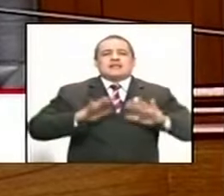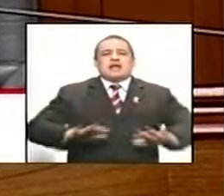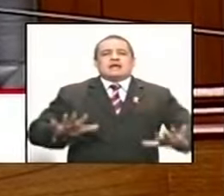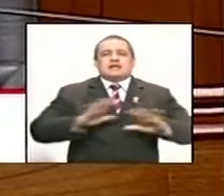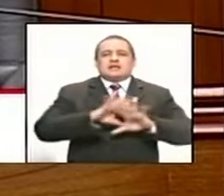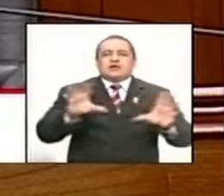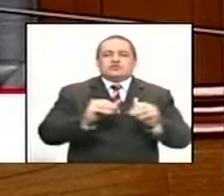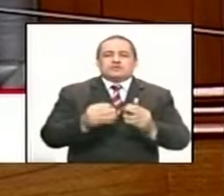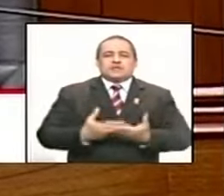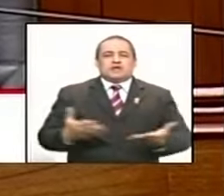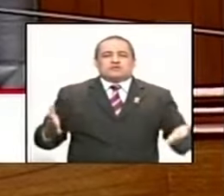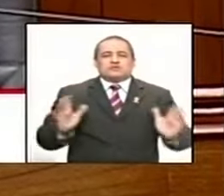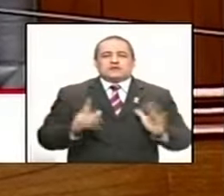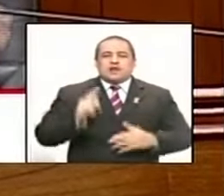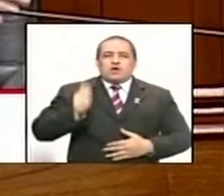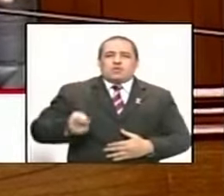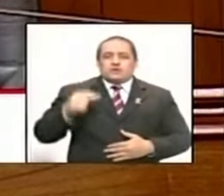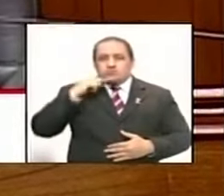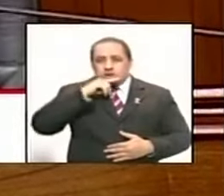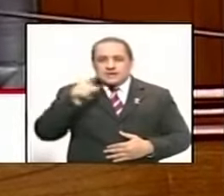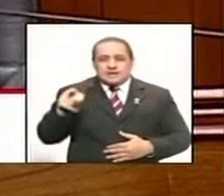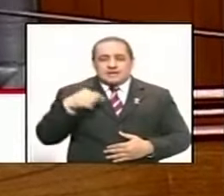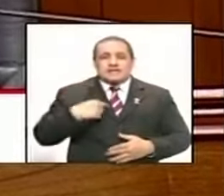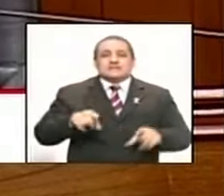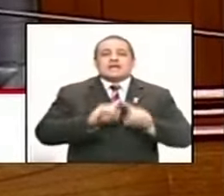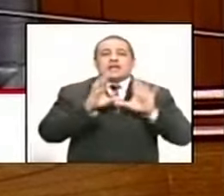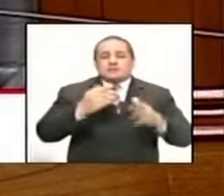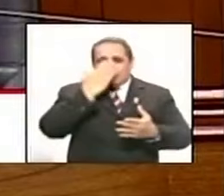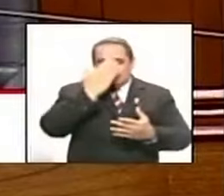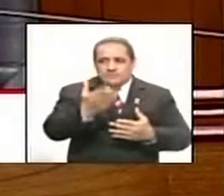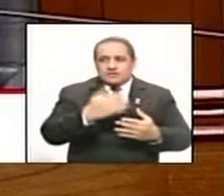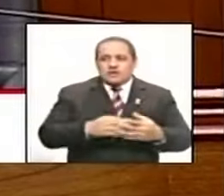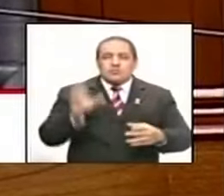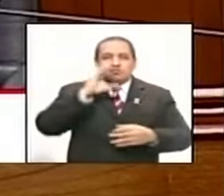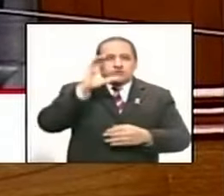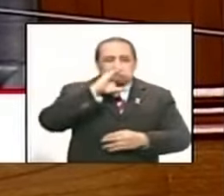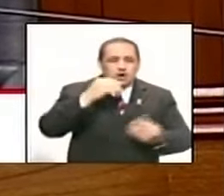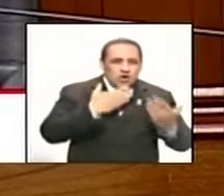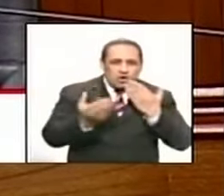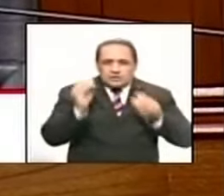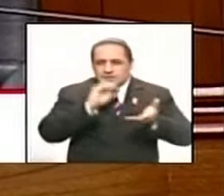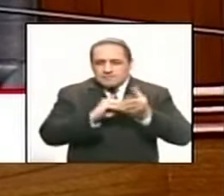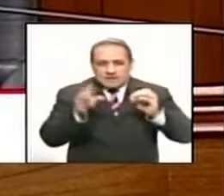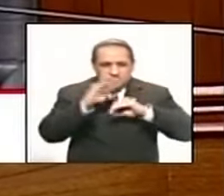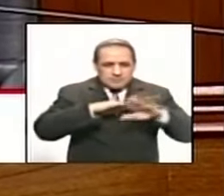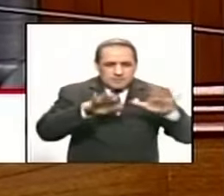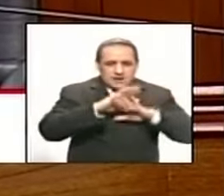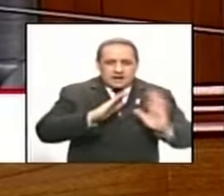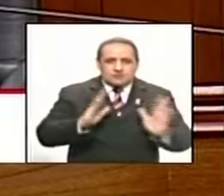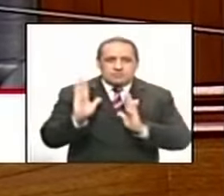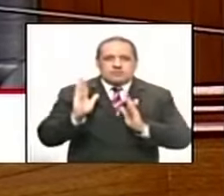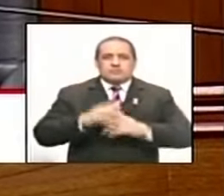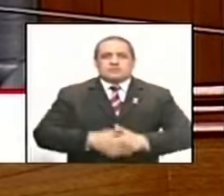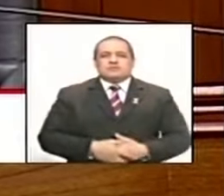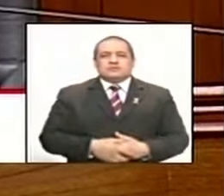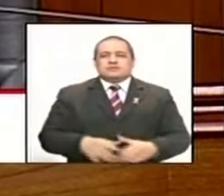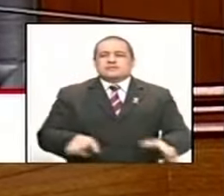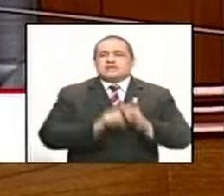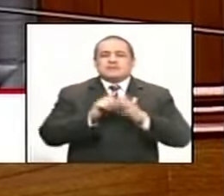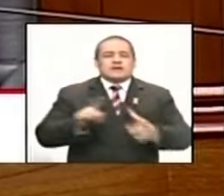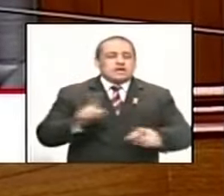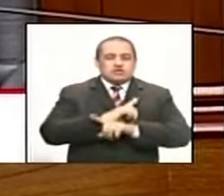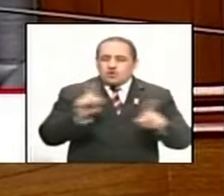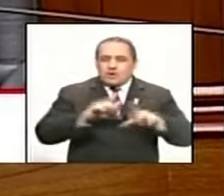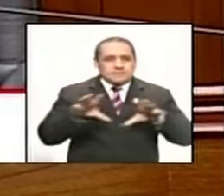esta situación. Seguramente allá al frente buscarán otra maniobra, el cual tampoco lo